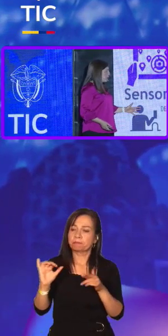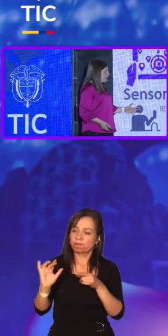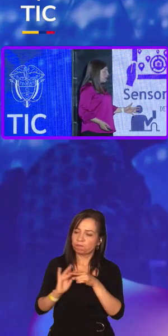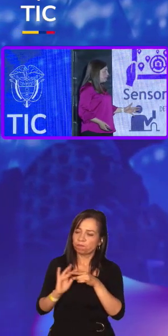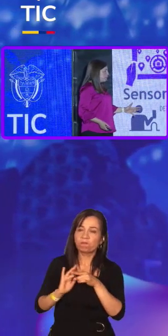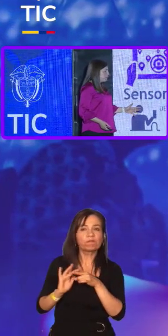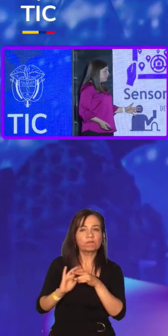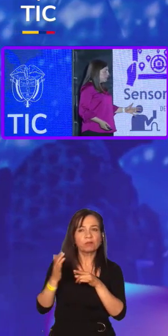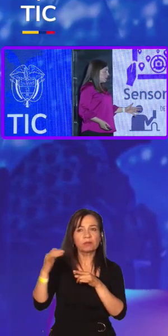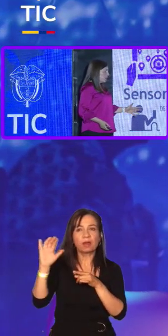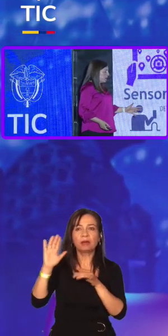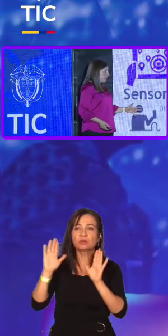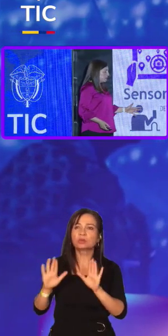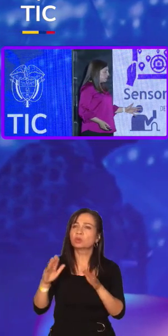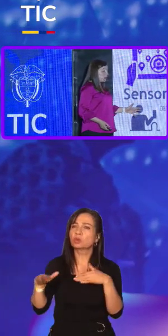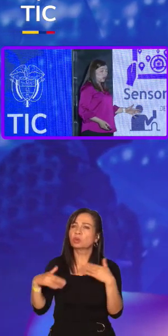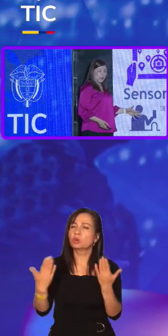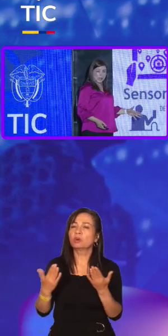tiene que ver con